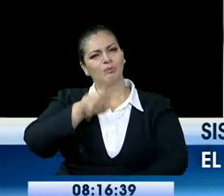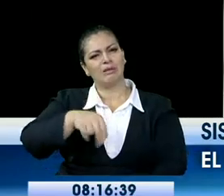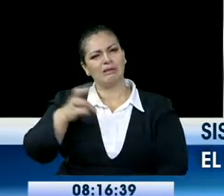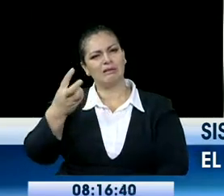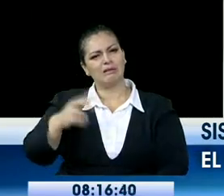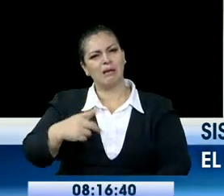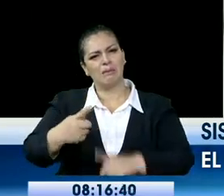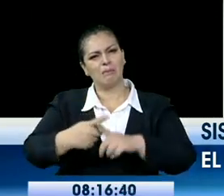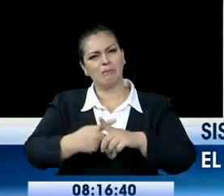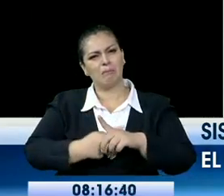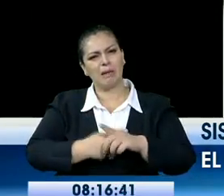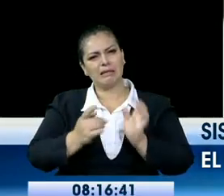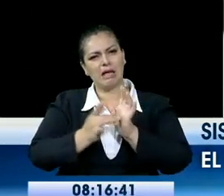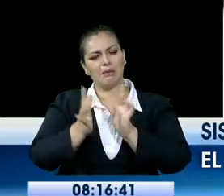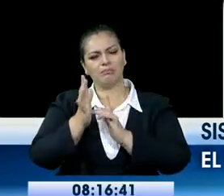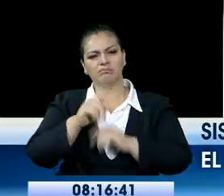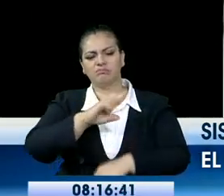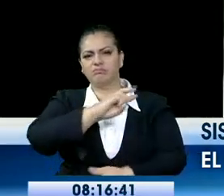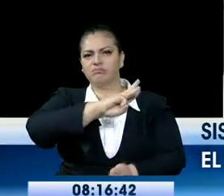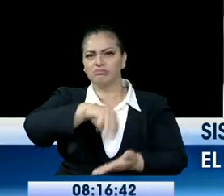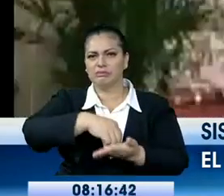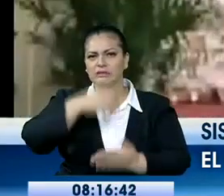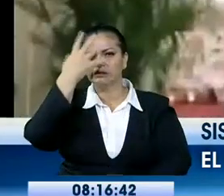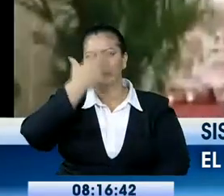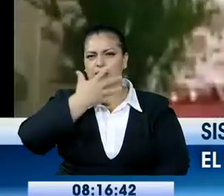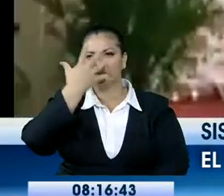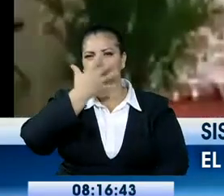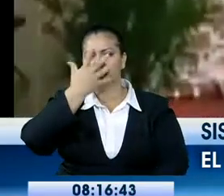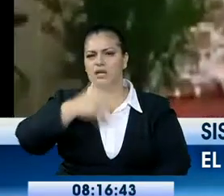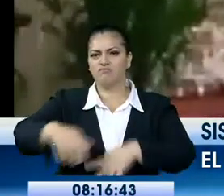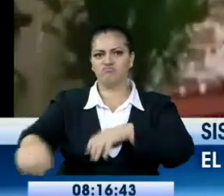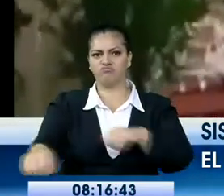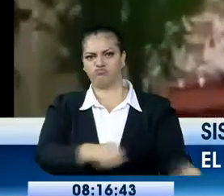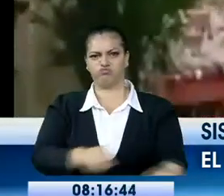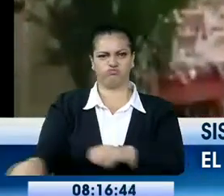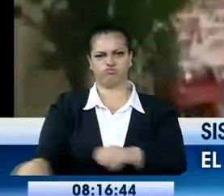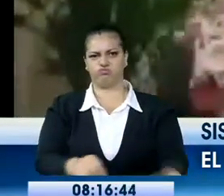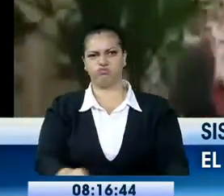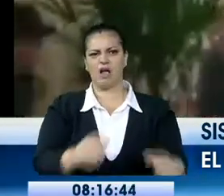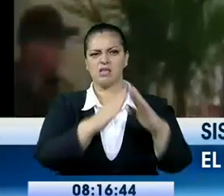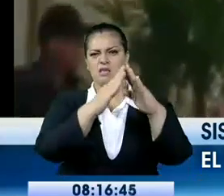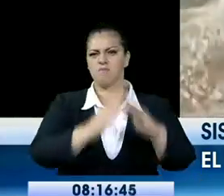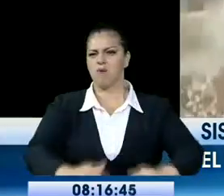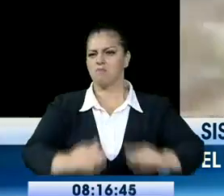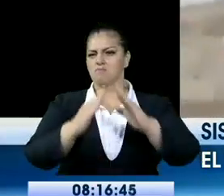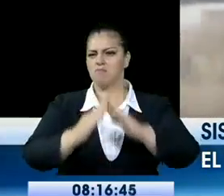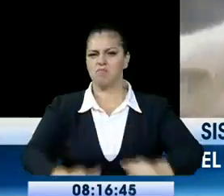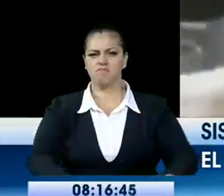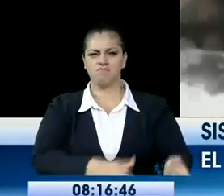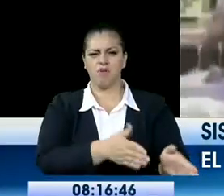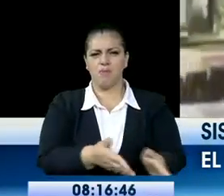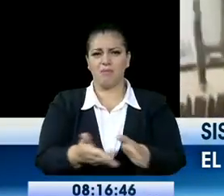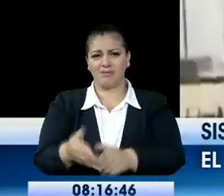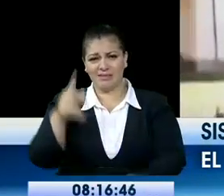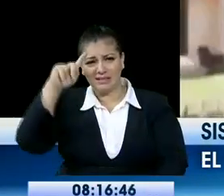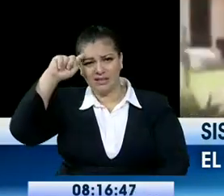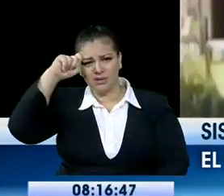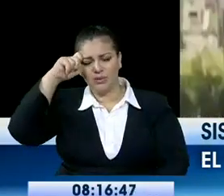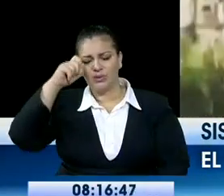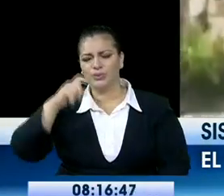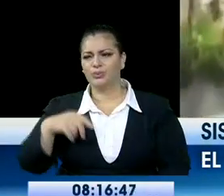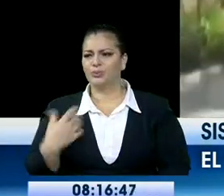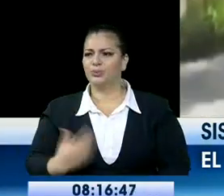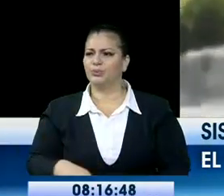bien es cierto, nosotros habitamos acá en Guayaquil, pero acá también remeció la tierra con daños terribles, ¿verdad? En